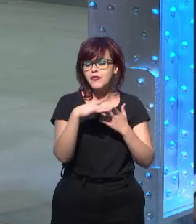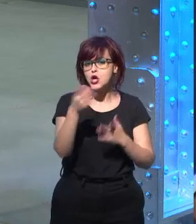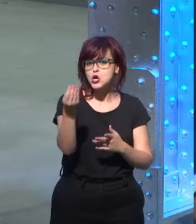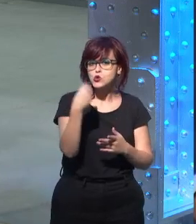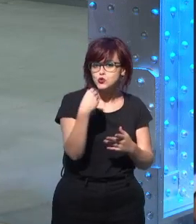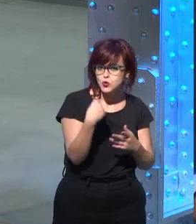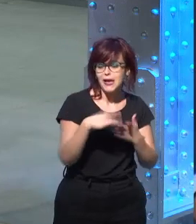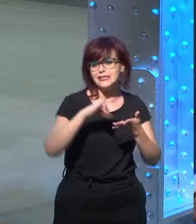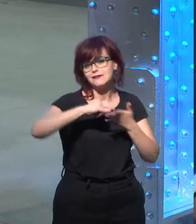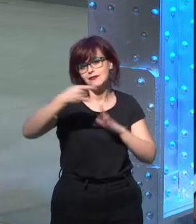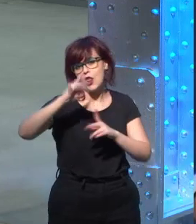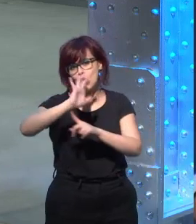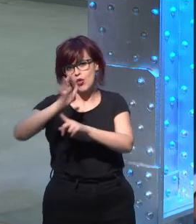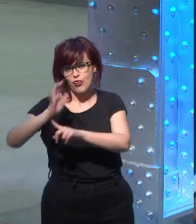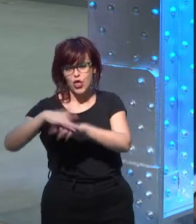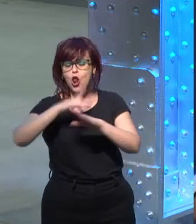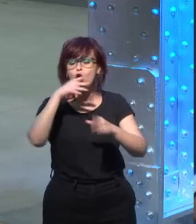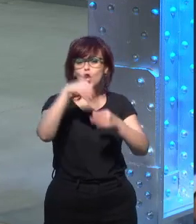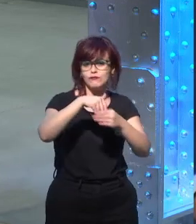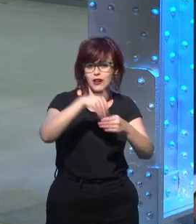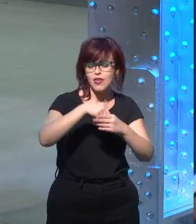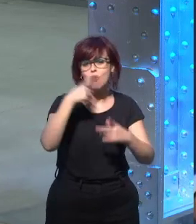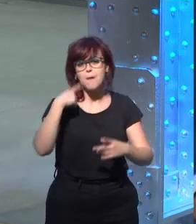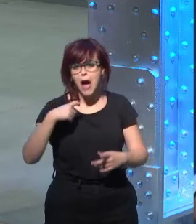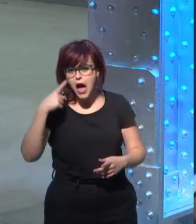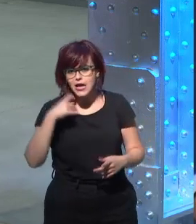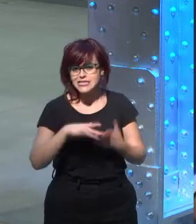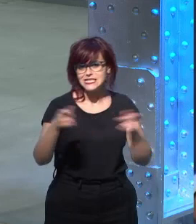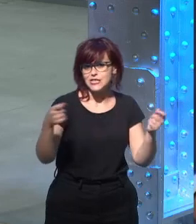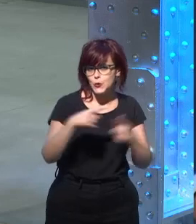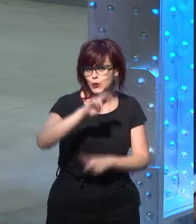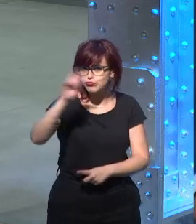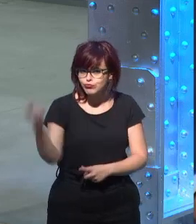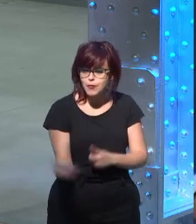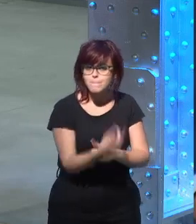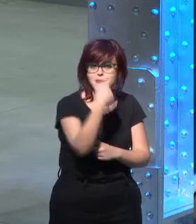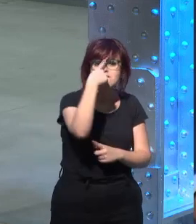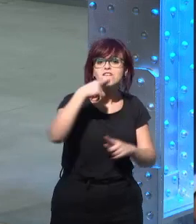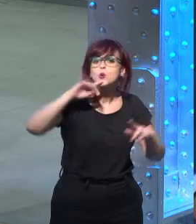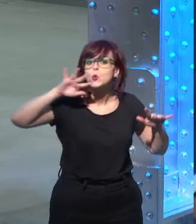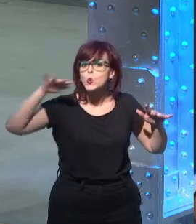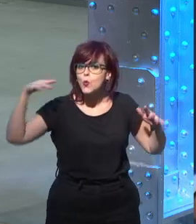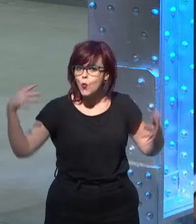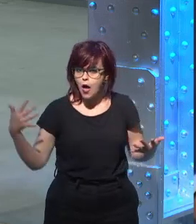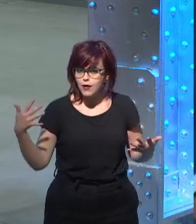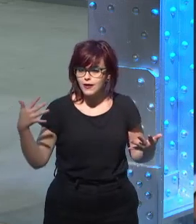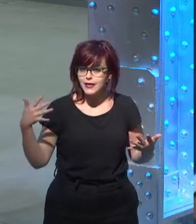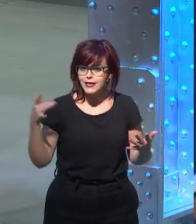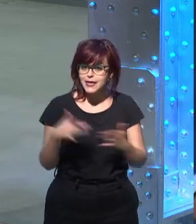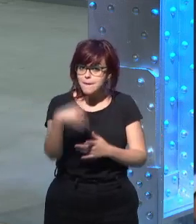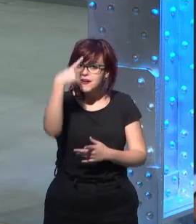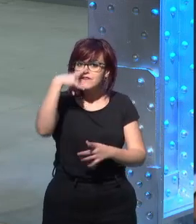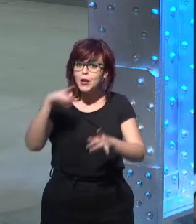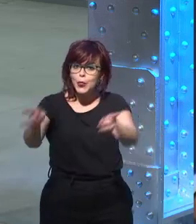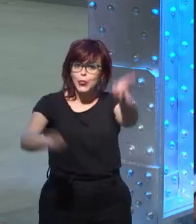consumo, telecomunicaciones, contenidos, bancas, seguros, etcétera, qué tipos de perfiles y cómo conseguir esos